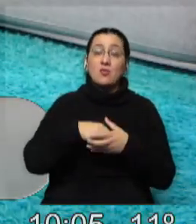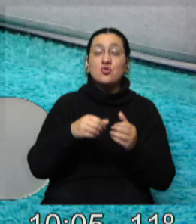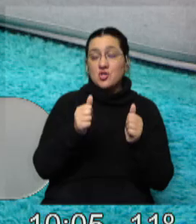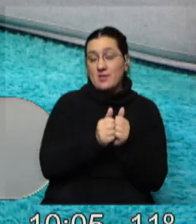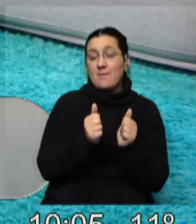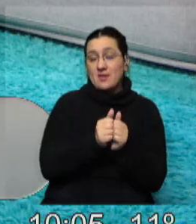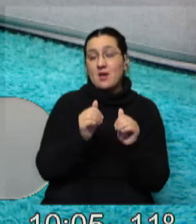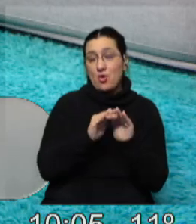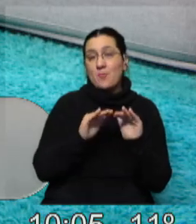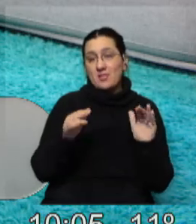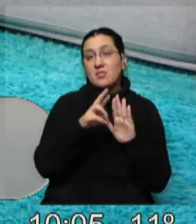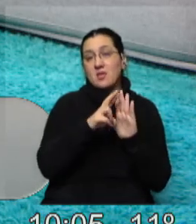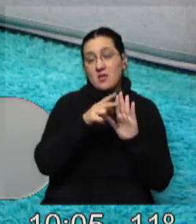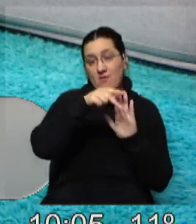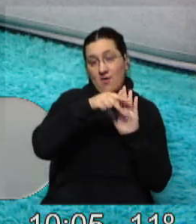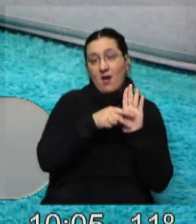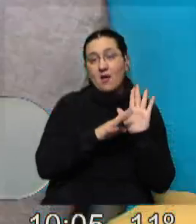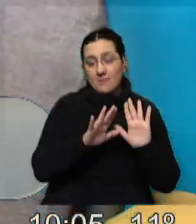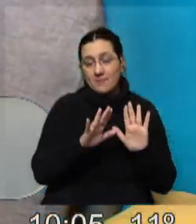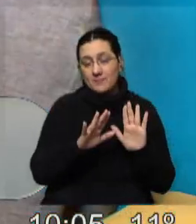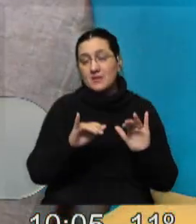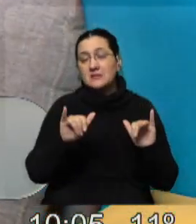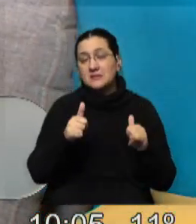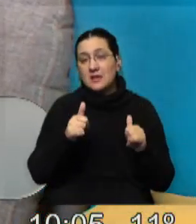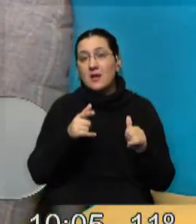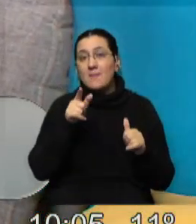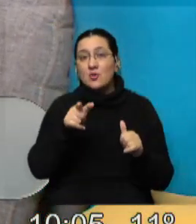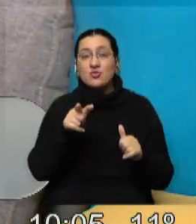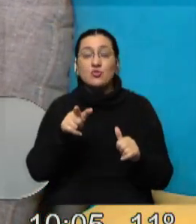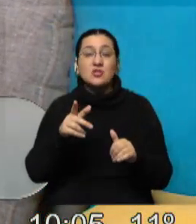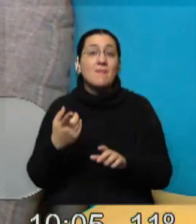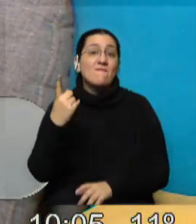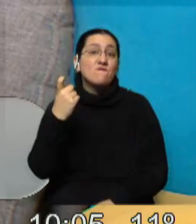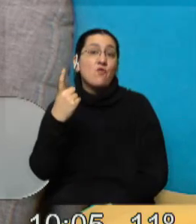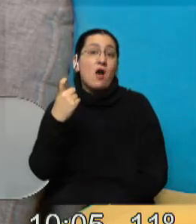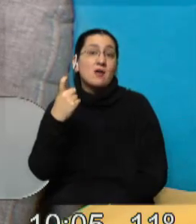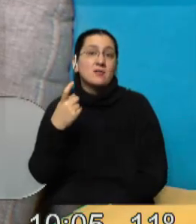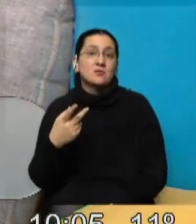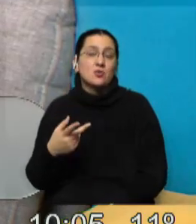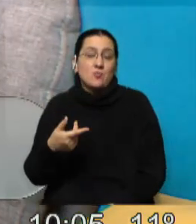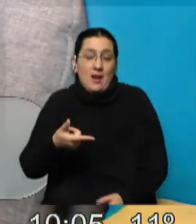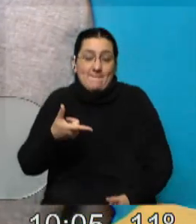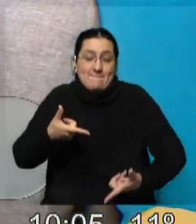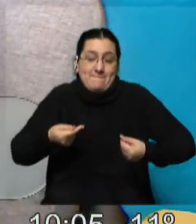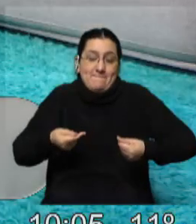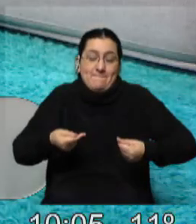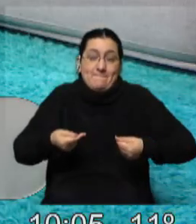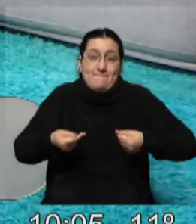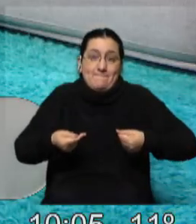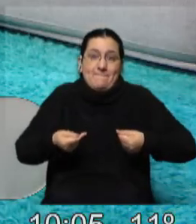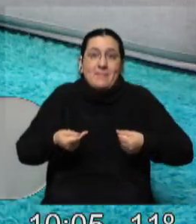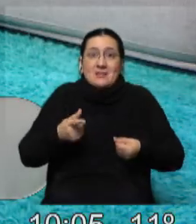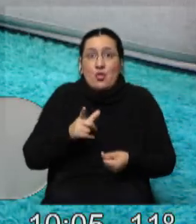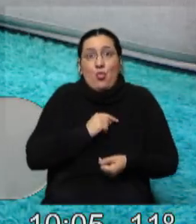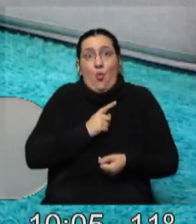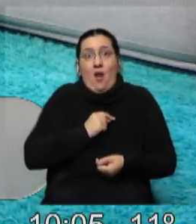que sea normativa, claro. Ya nos vamos, esto quizás sí es algo que no, ¿no? Que da